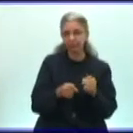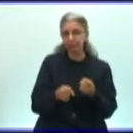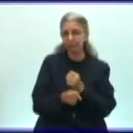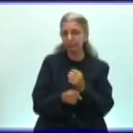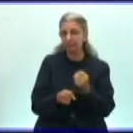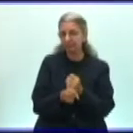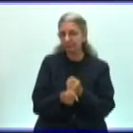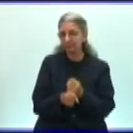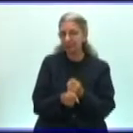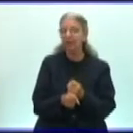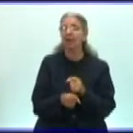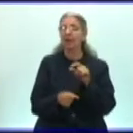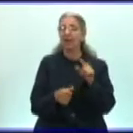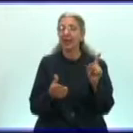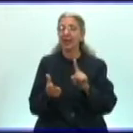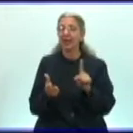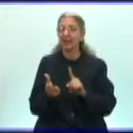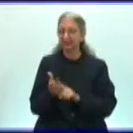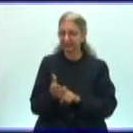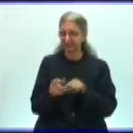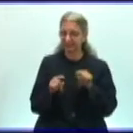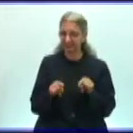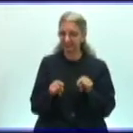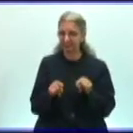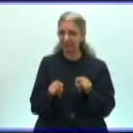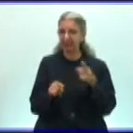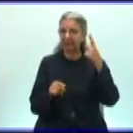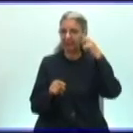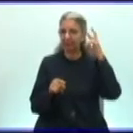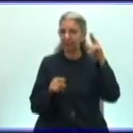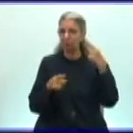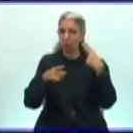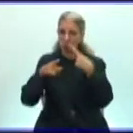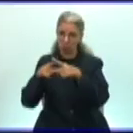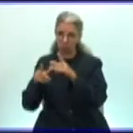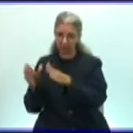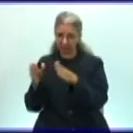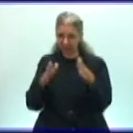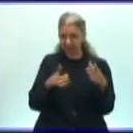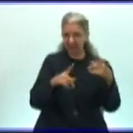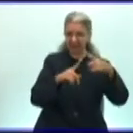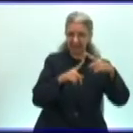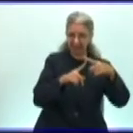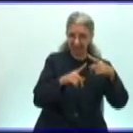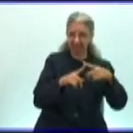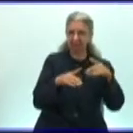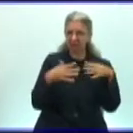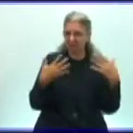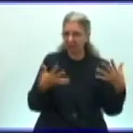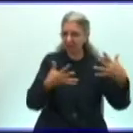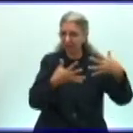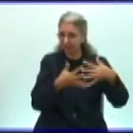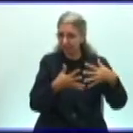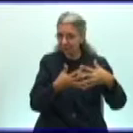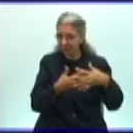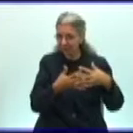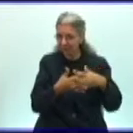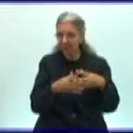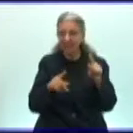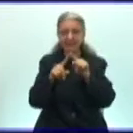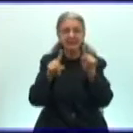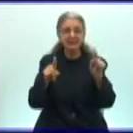energéticos. Pero recuerden que le habíamos dejado una tarea en la clase anterior relacionada con el